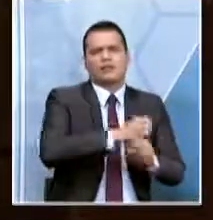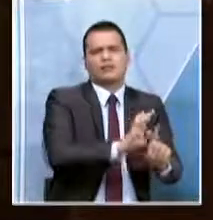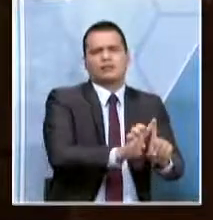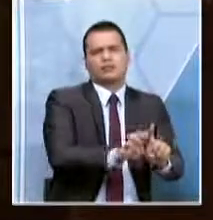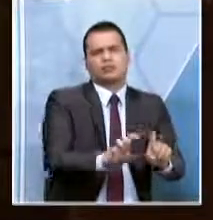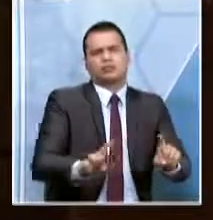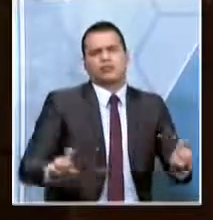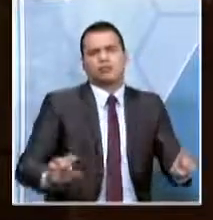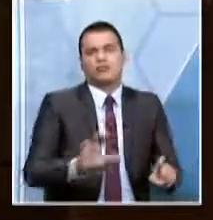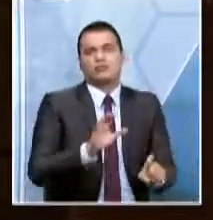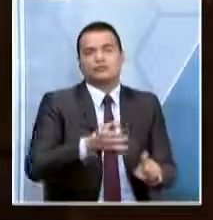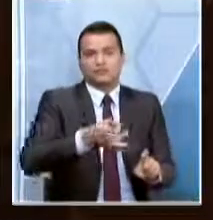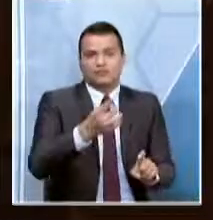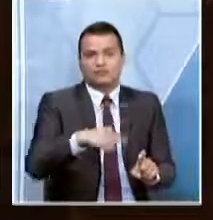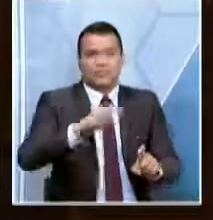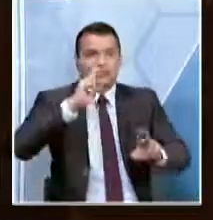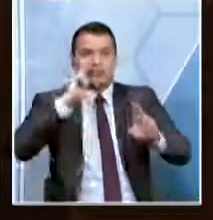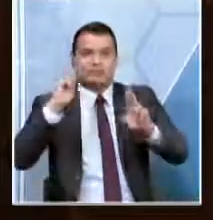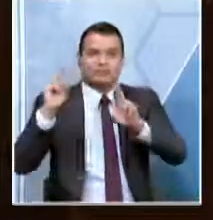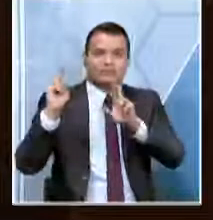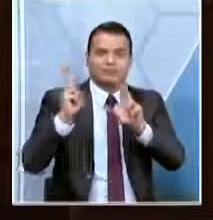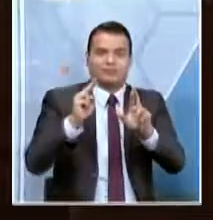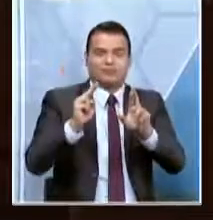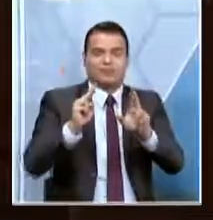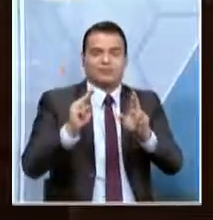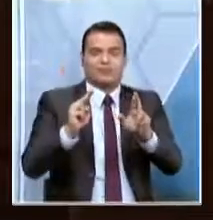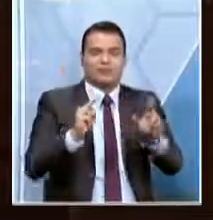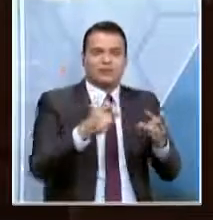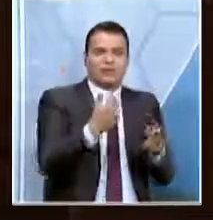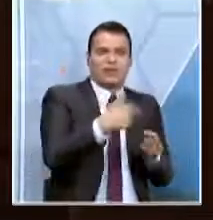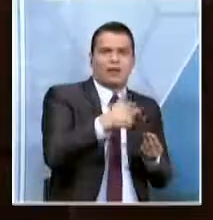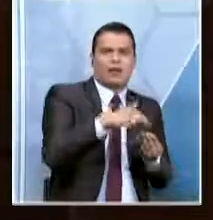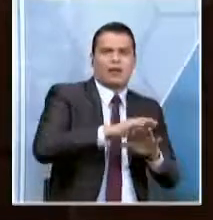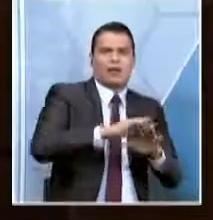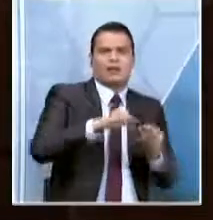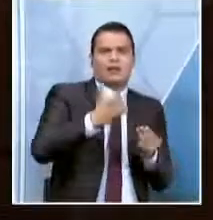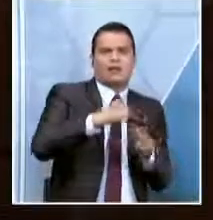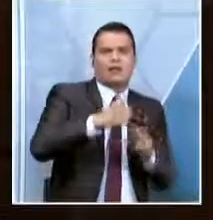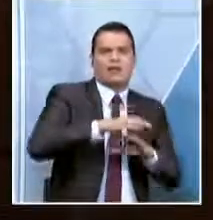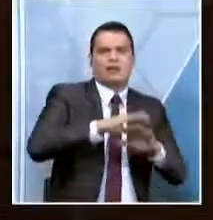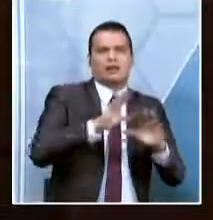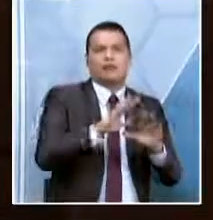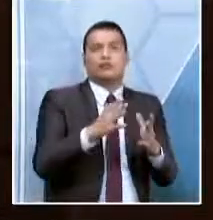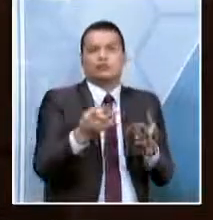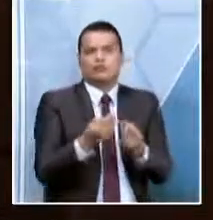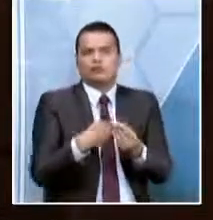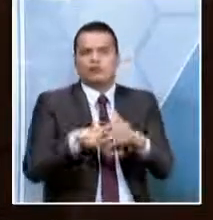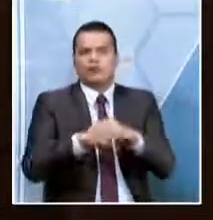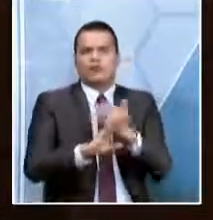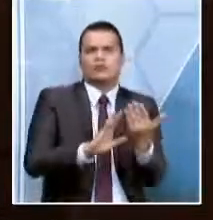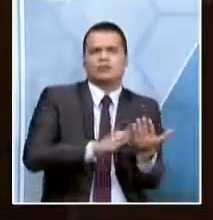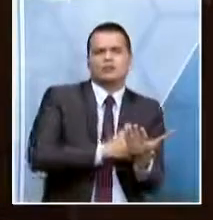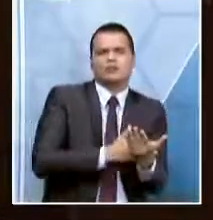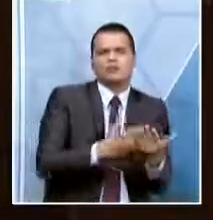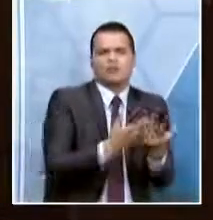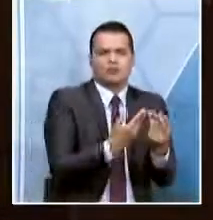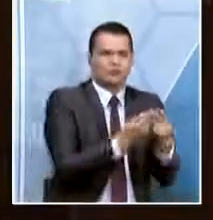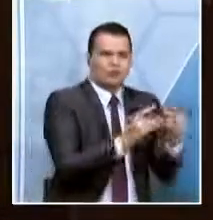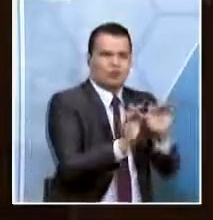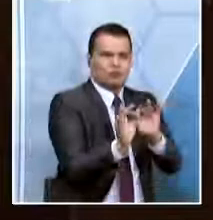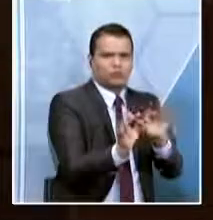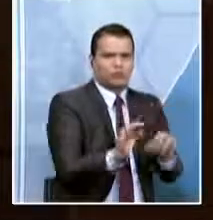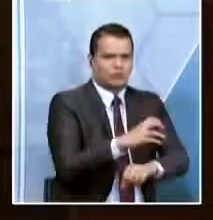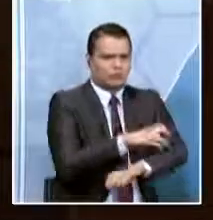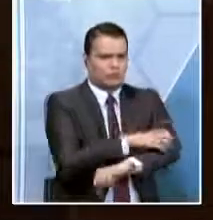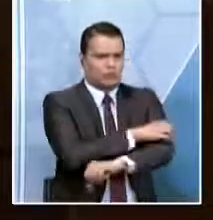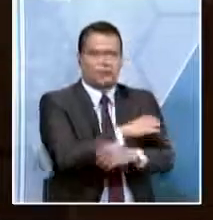fabrican instrumentos, para la producción, para los melómanos, para los coleccionistas, para los bailadores,